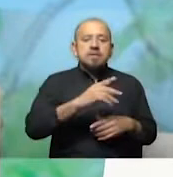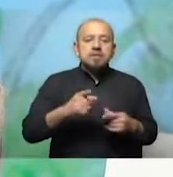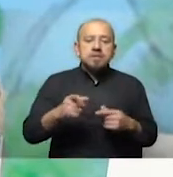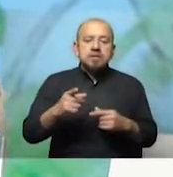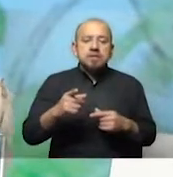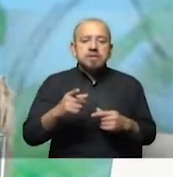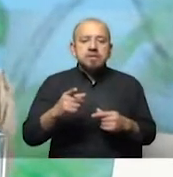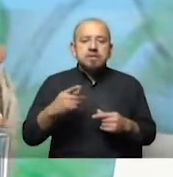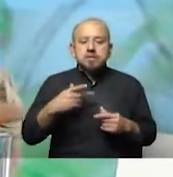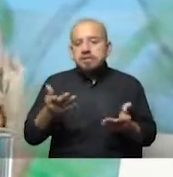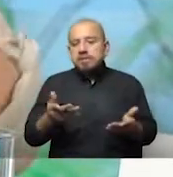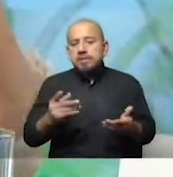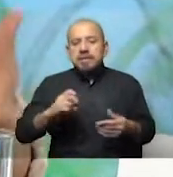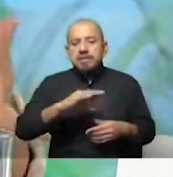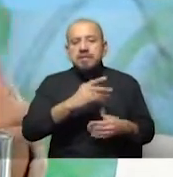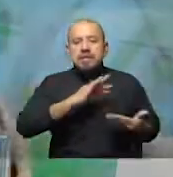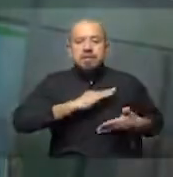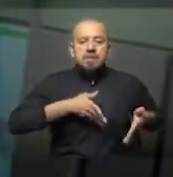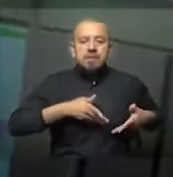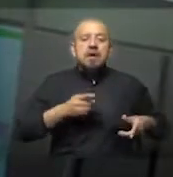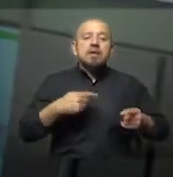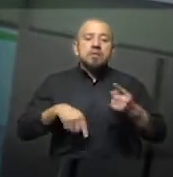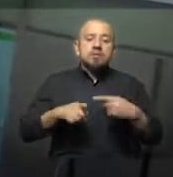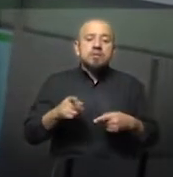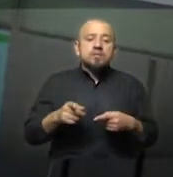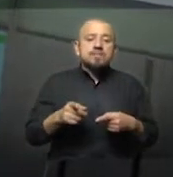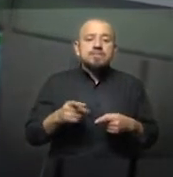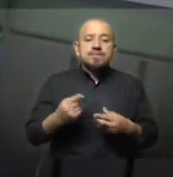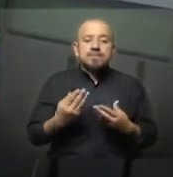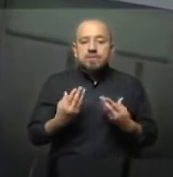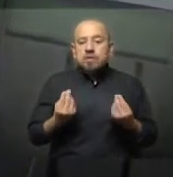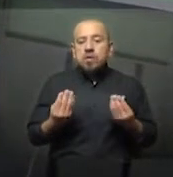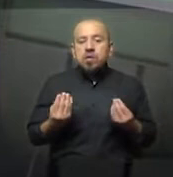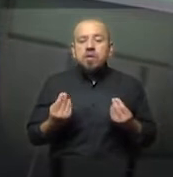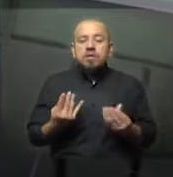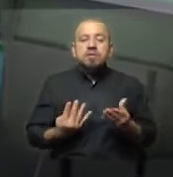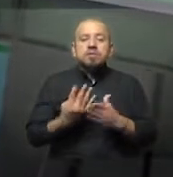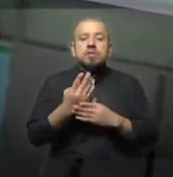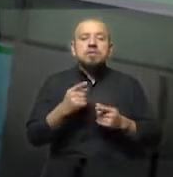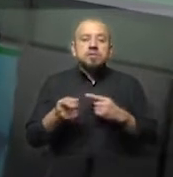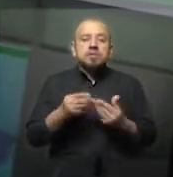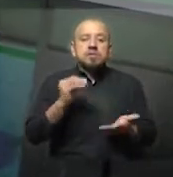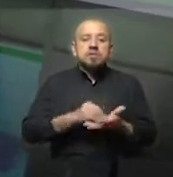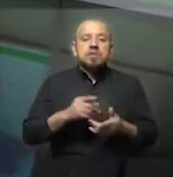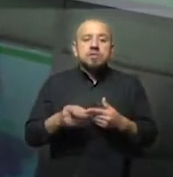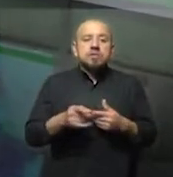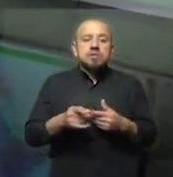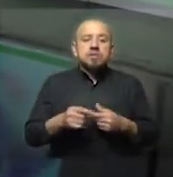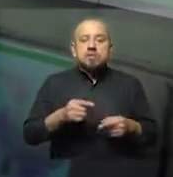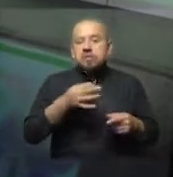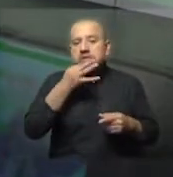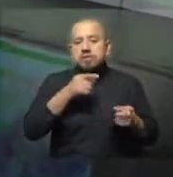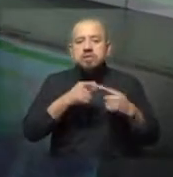tópicas sobre la piel claro entonces puede consumir entonces cuando la planta no es buena para el consumo pongo así pero decía exactamente